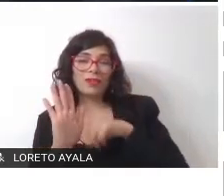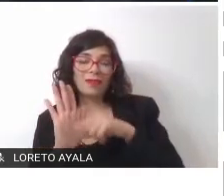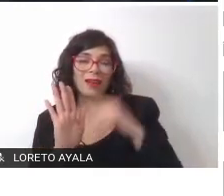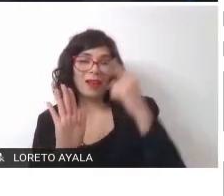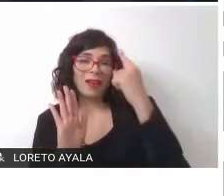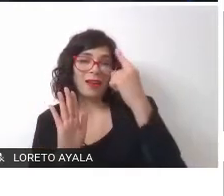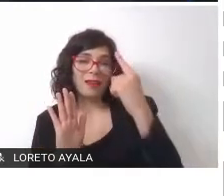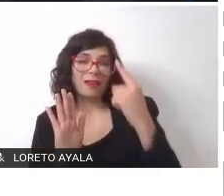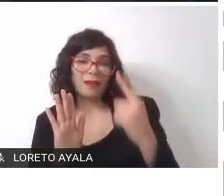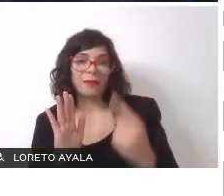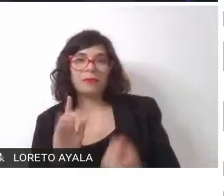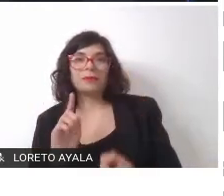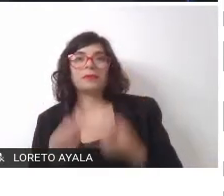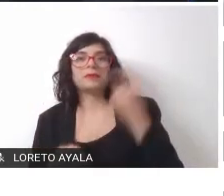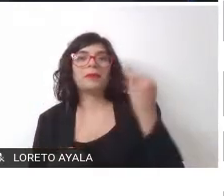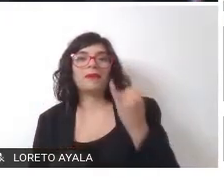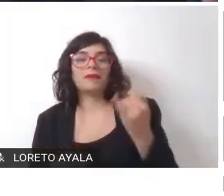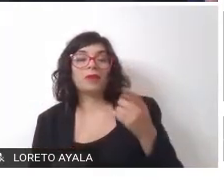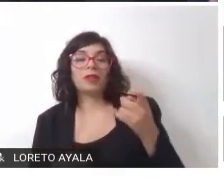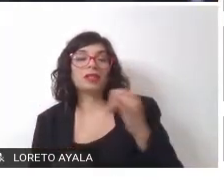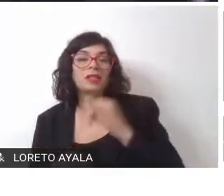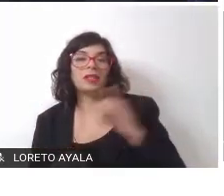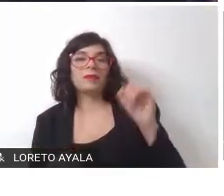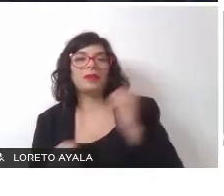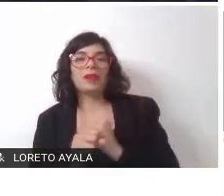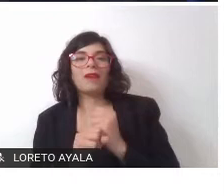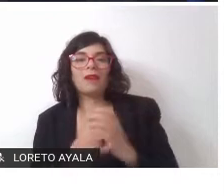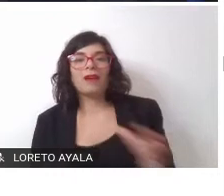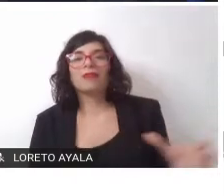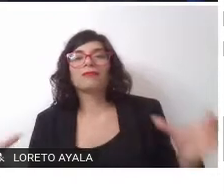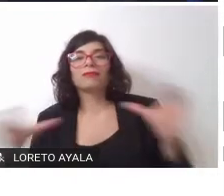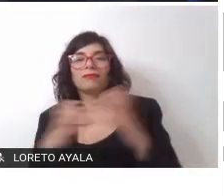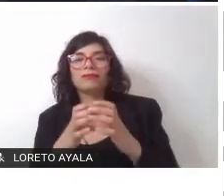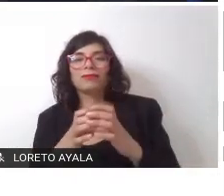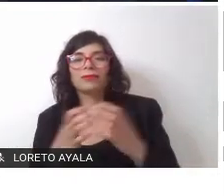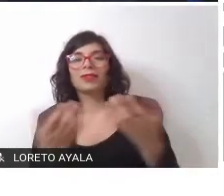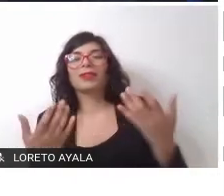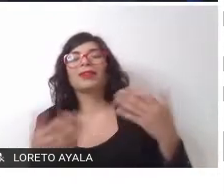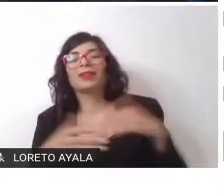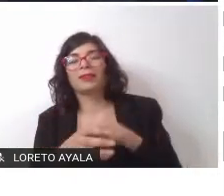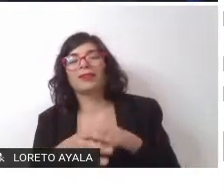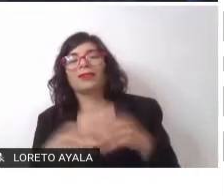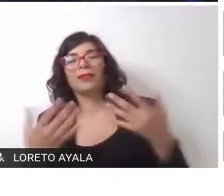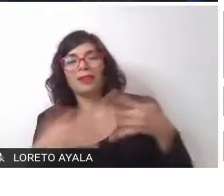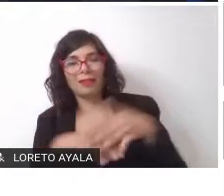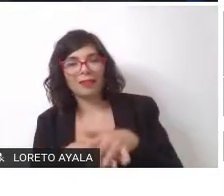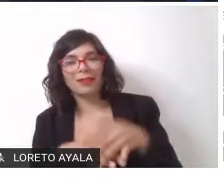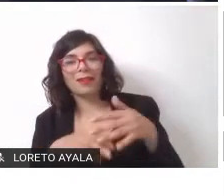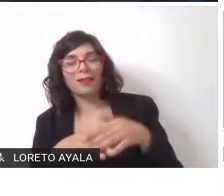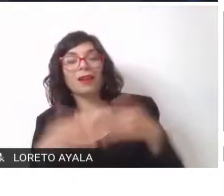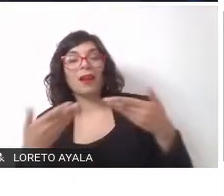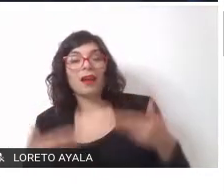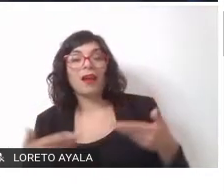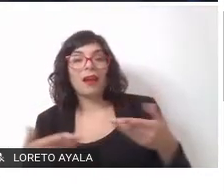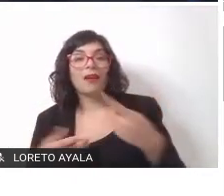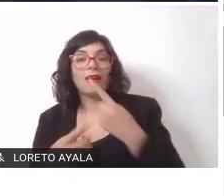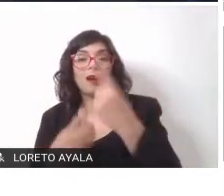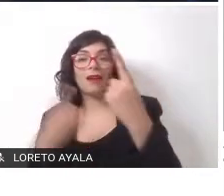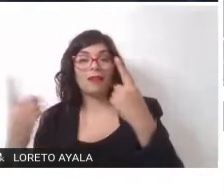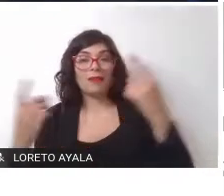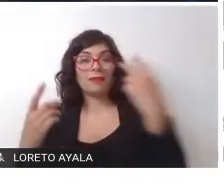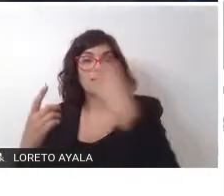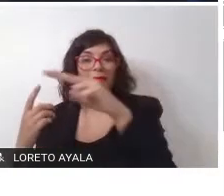Por primera vez, porque él normalmente trabaja integrado, trabaja con todos juntos, pero como ahora los tiene en sus